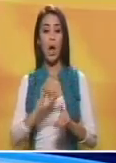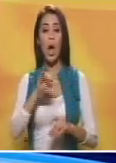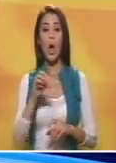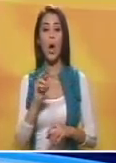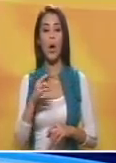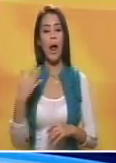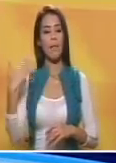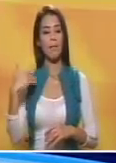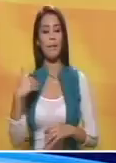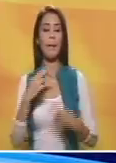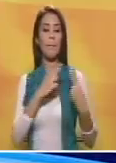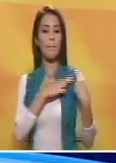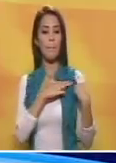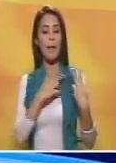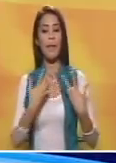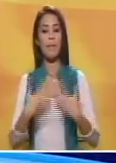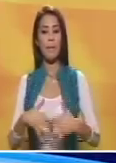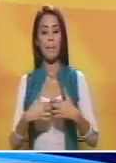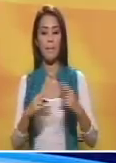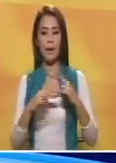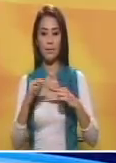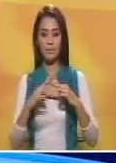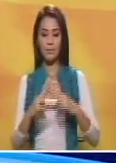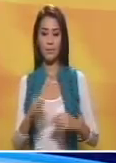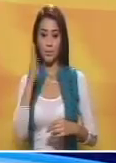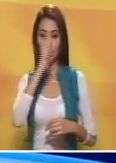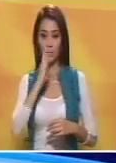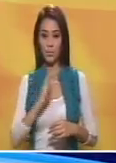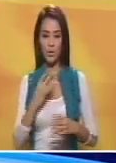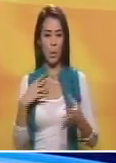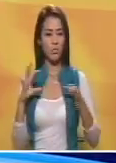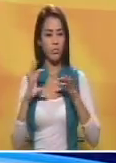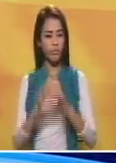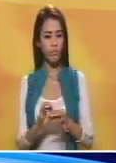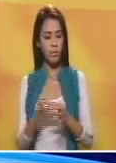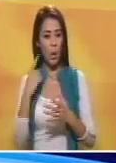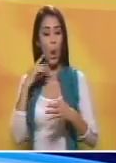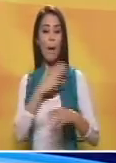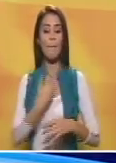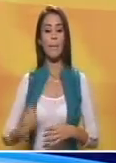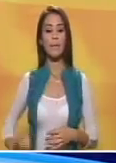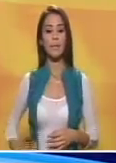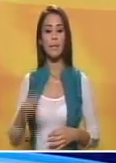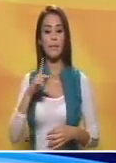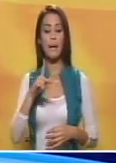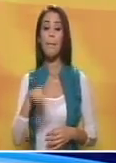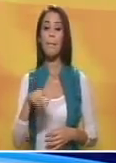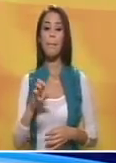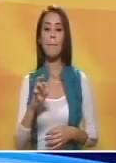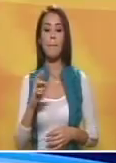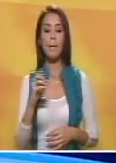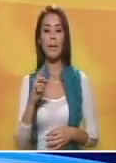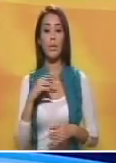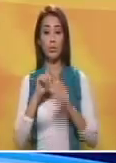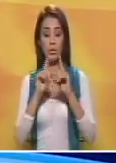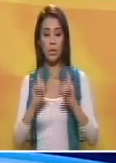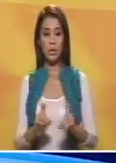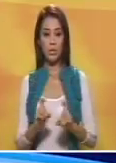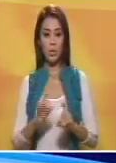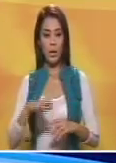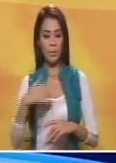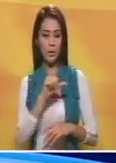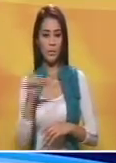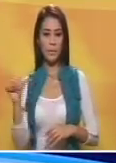ex representante de la constructora brasileña Odebrecht, sobre los vínculos con el presidente Pedro Pablo Kuczynski durante un interrogatorio la